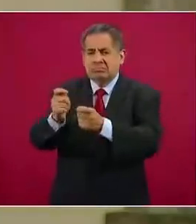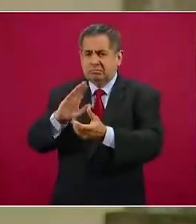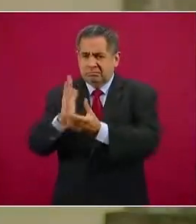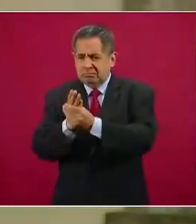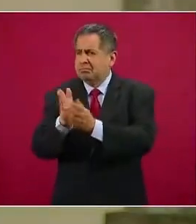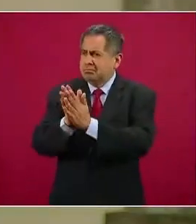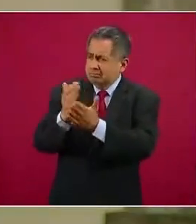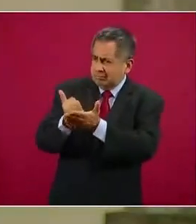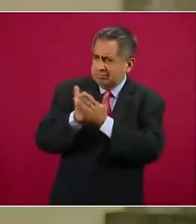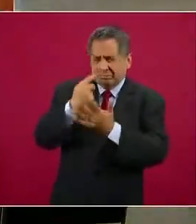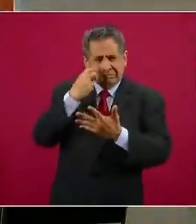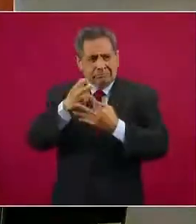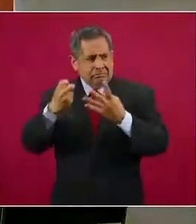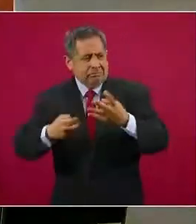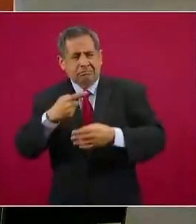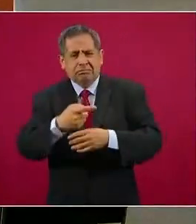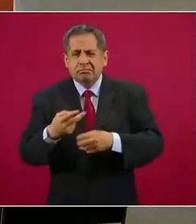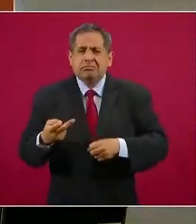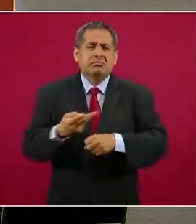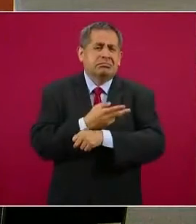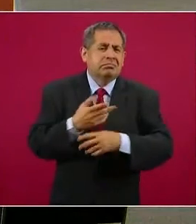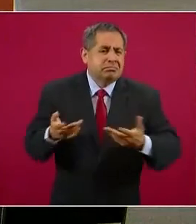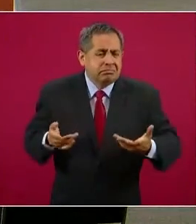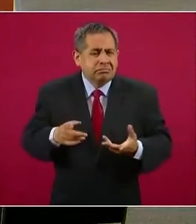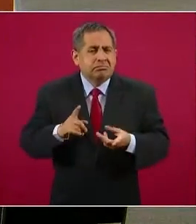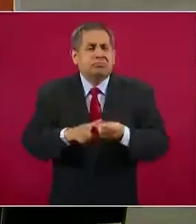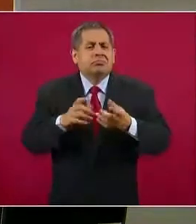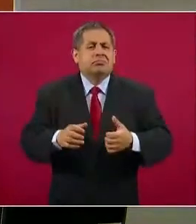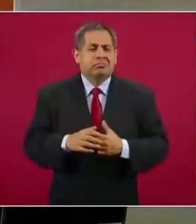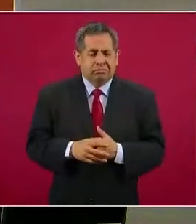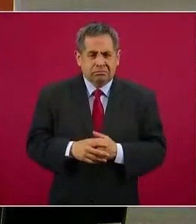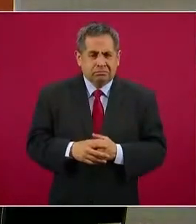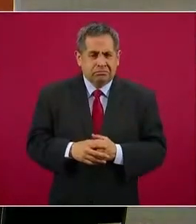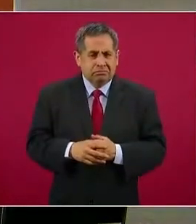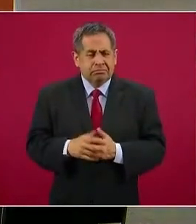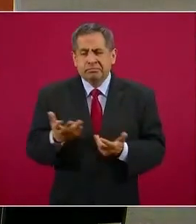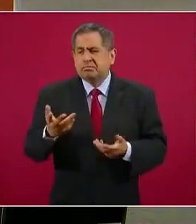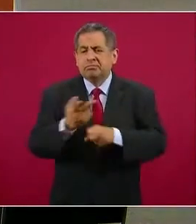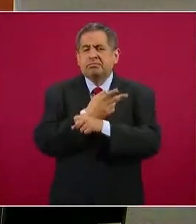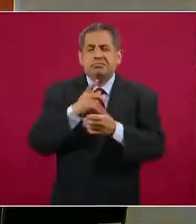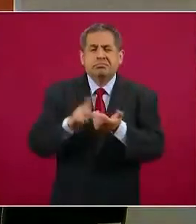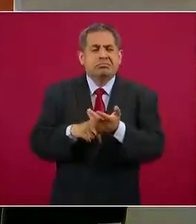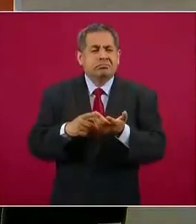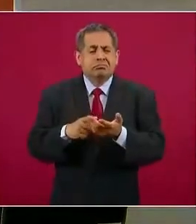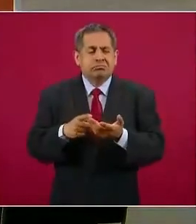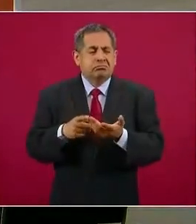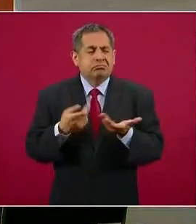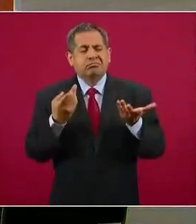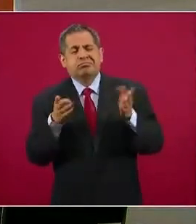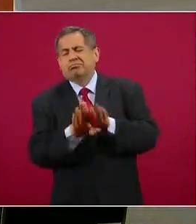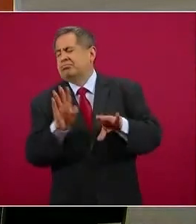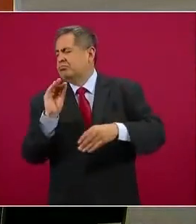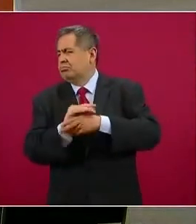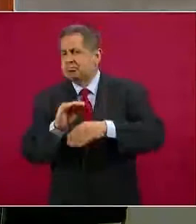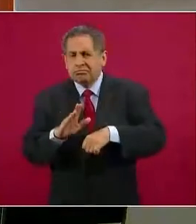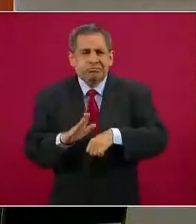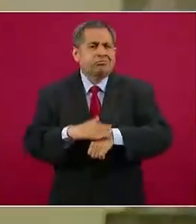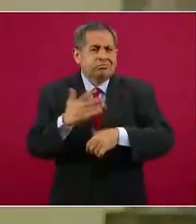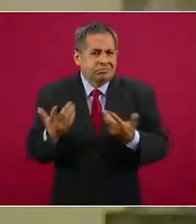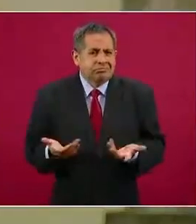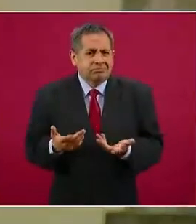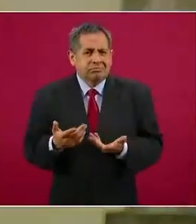ayuda, de petición. ¿Qué está sucediendo? ¿Dónde fue que le dieron el portazo o cómo fue que la